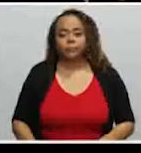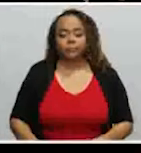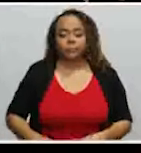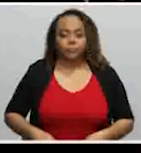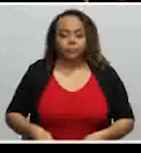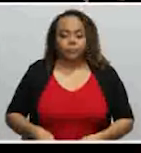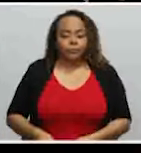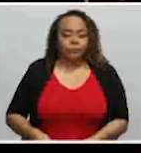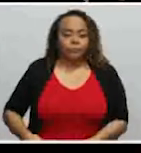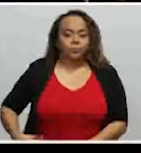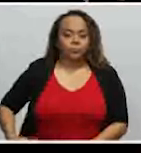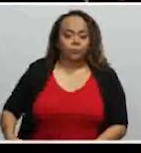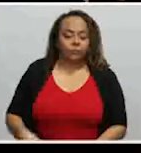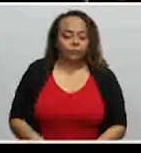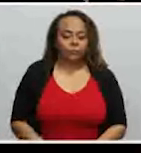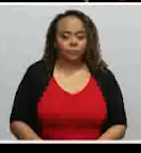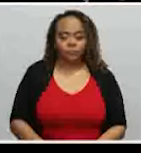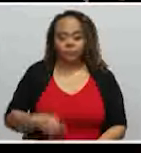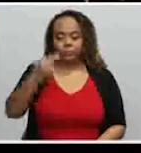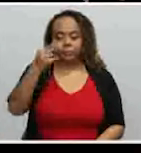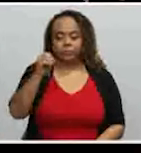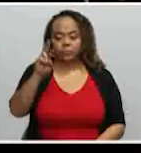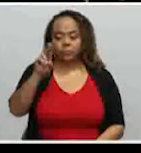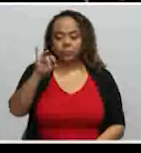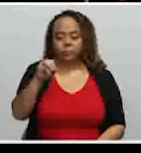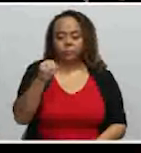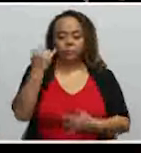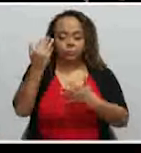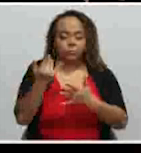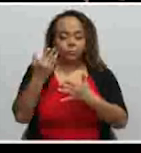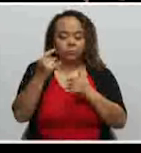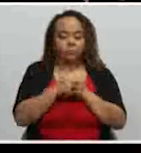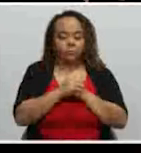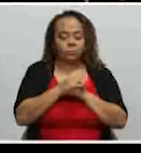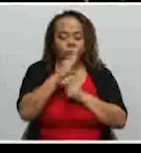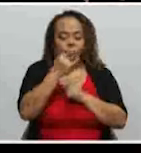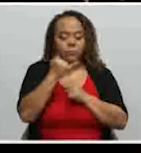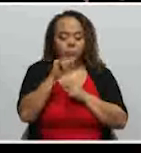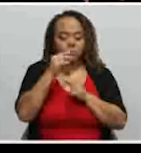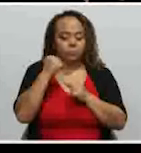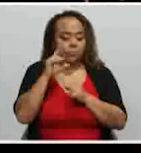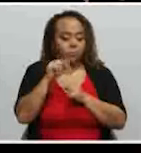que la permanencia de don Horacio se dé, y de no ser así, pues como gremio